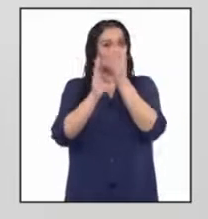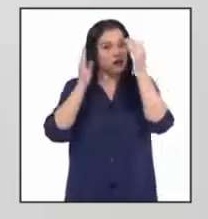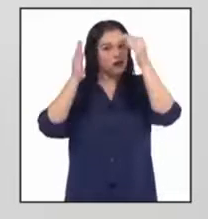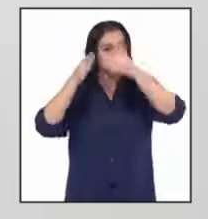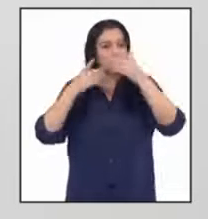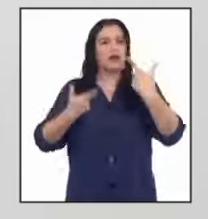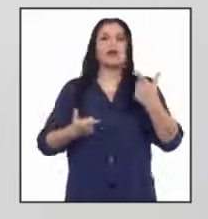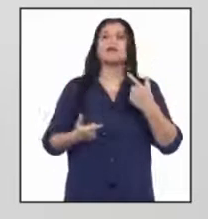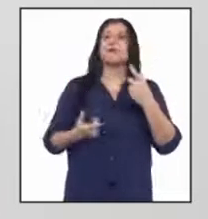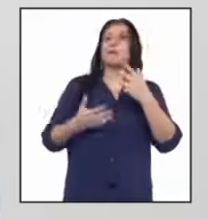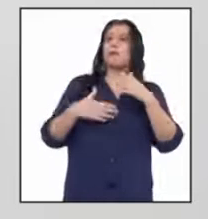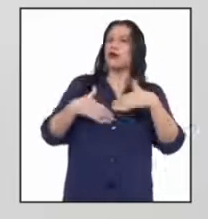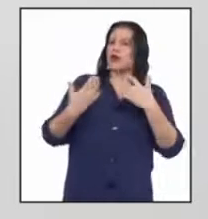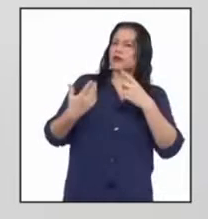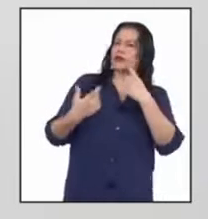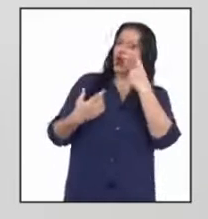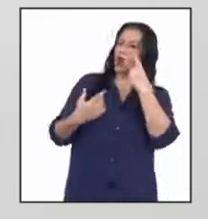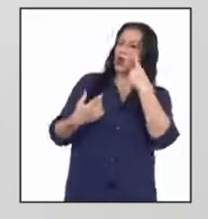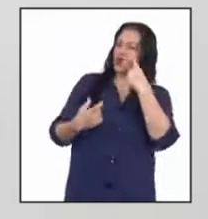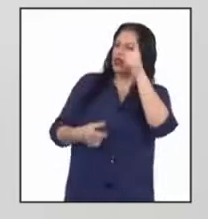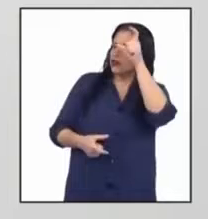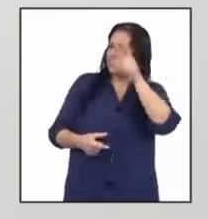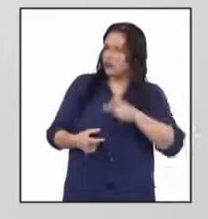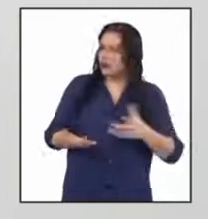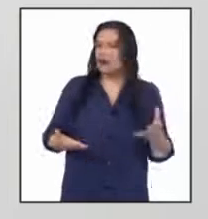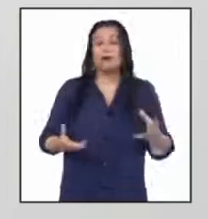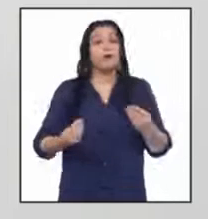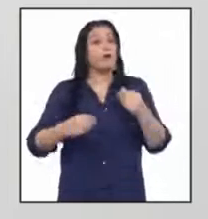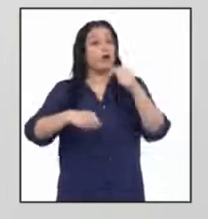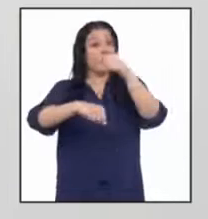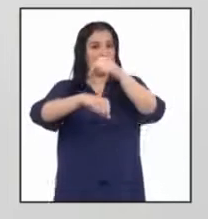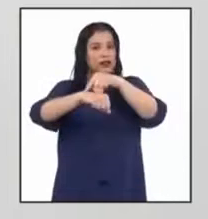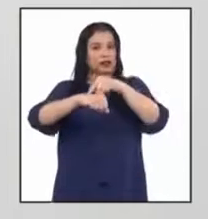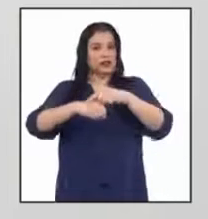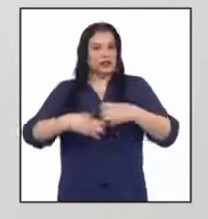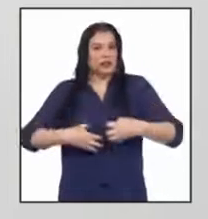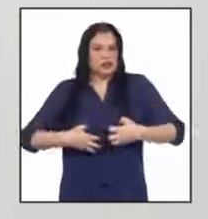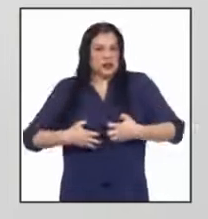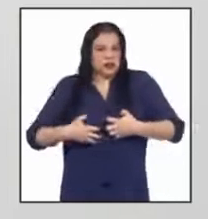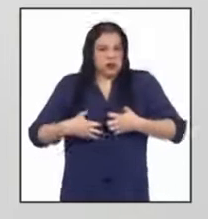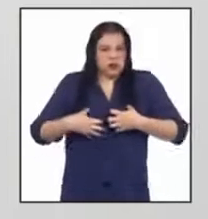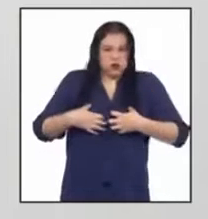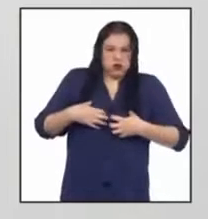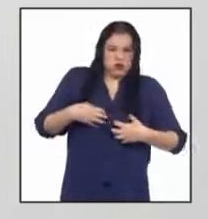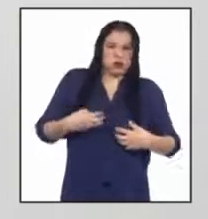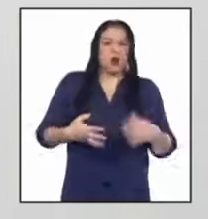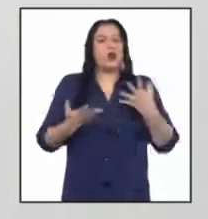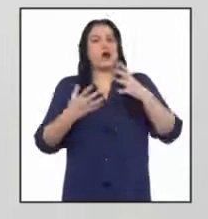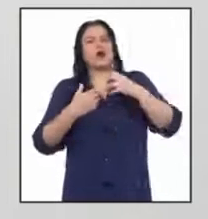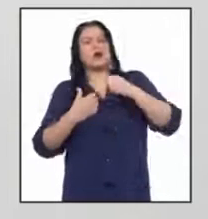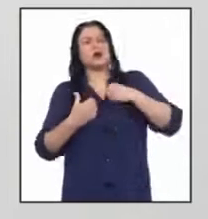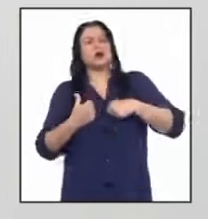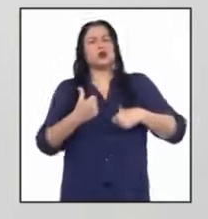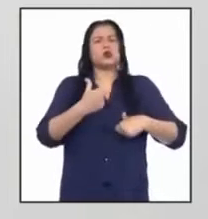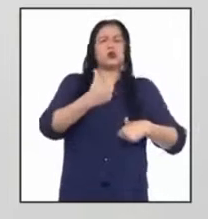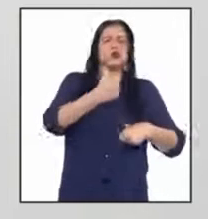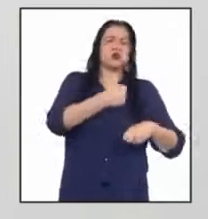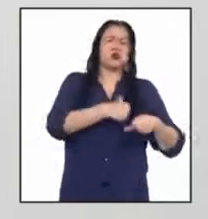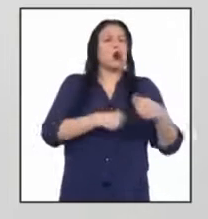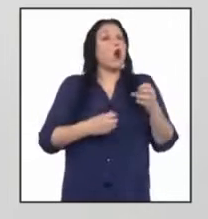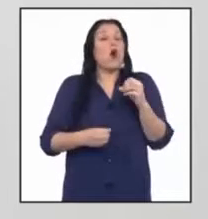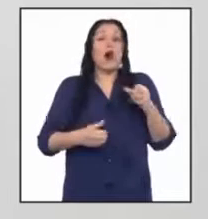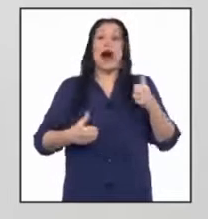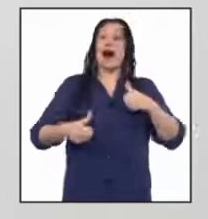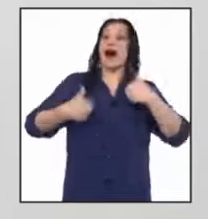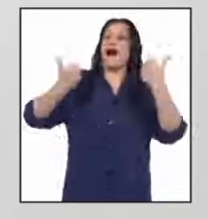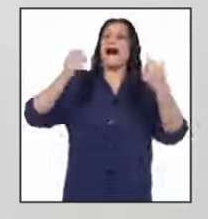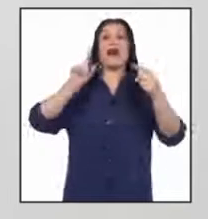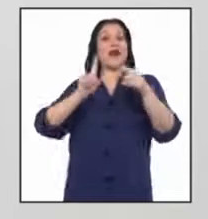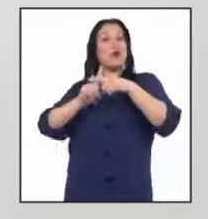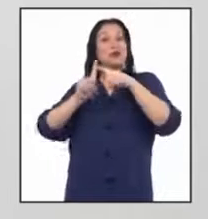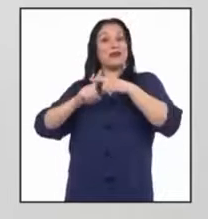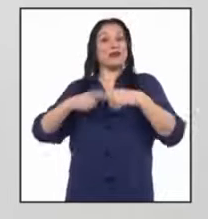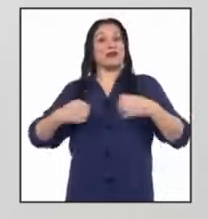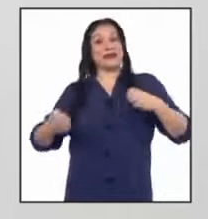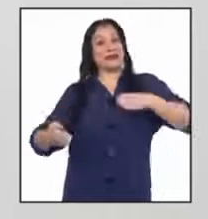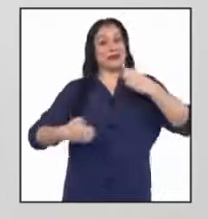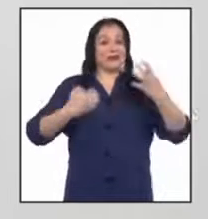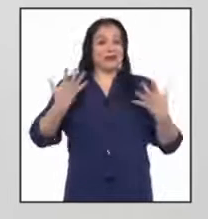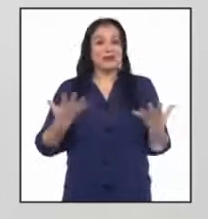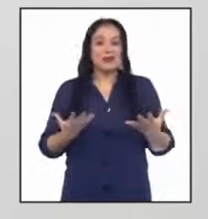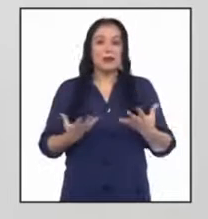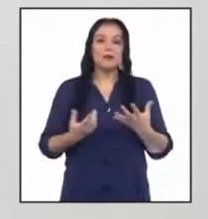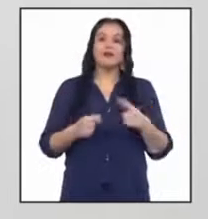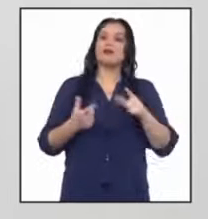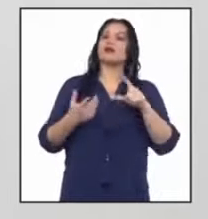al personaje, muchas veces en momentos de ira o luego de haber sufrido algún evento positivo. Por lo general,